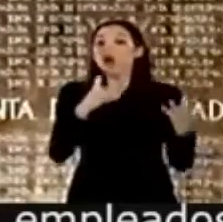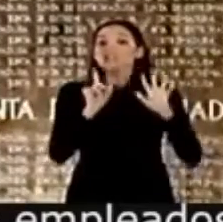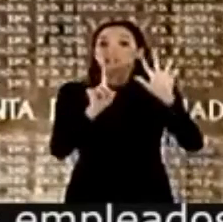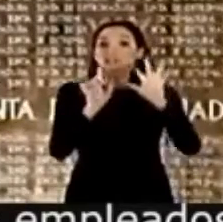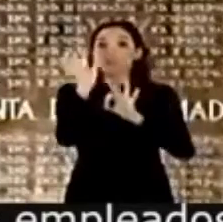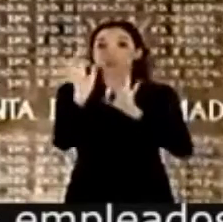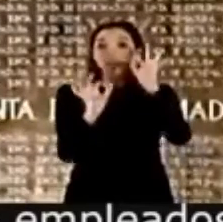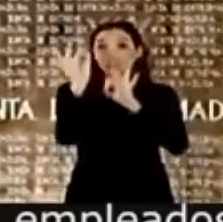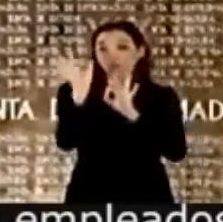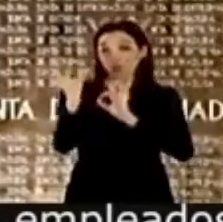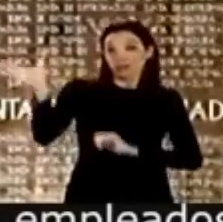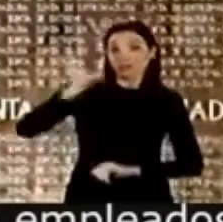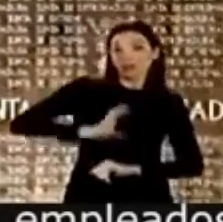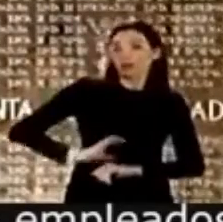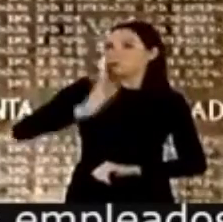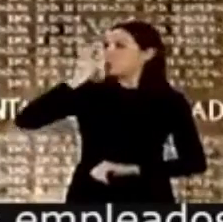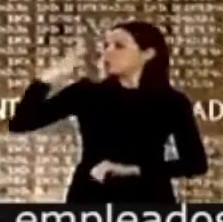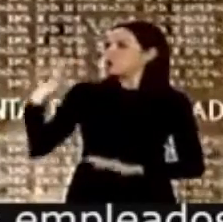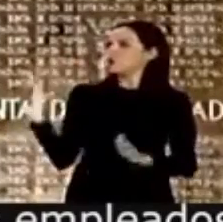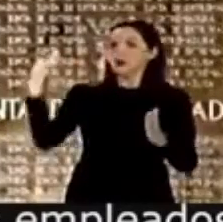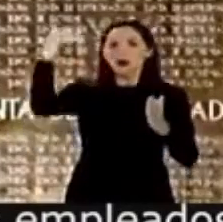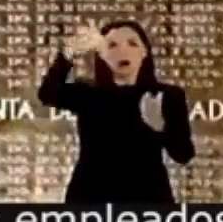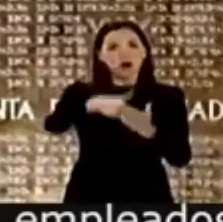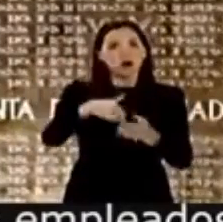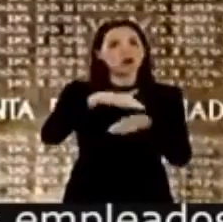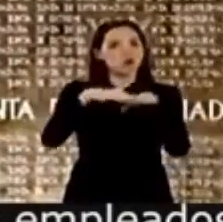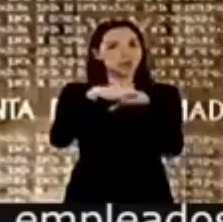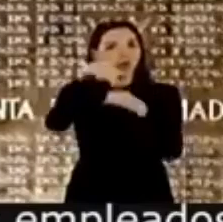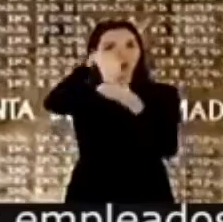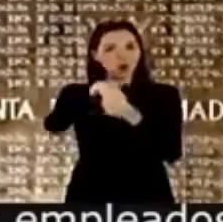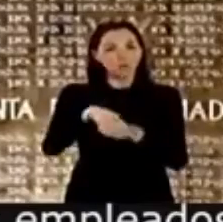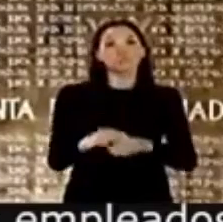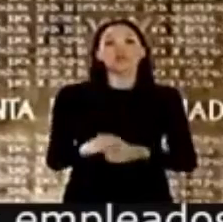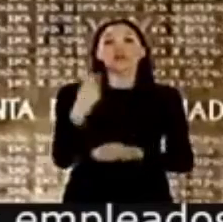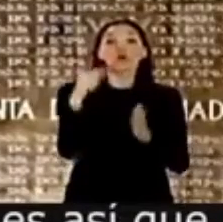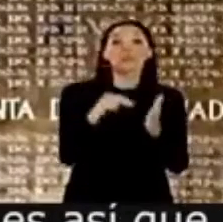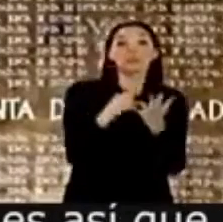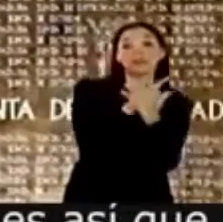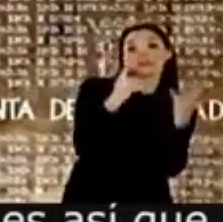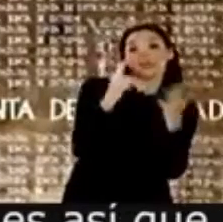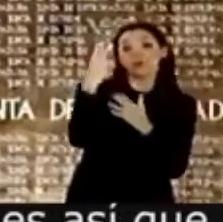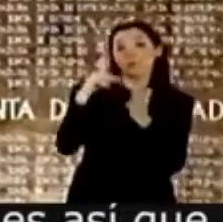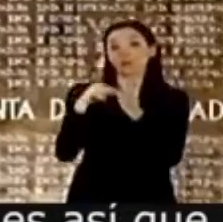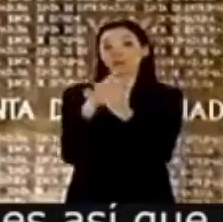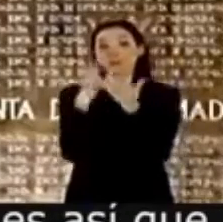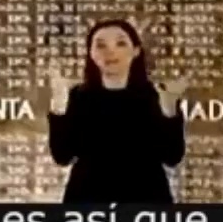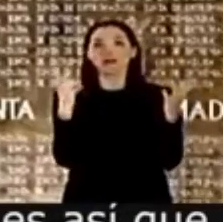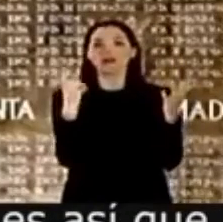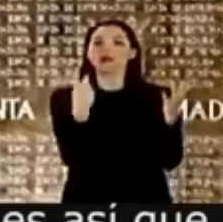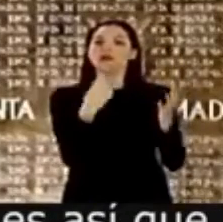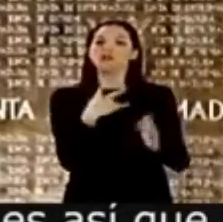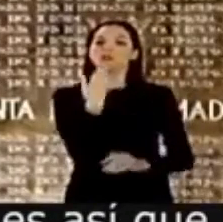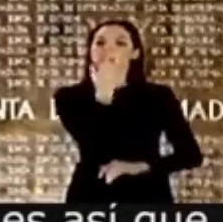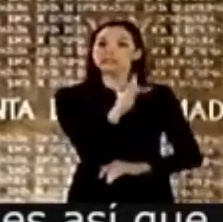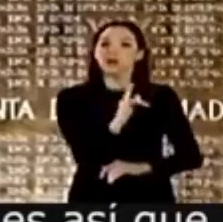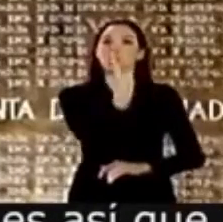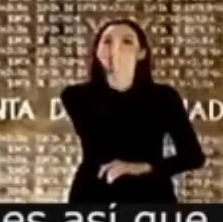6% en estos últimos cuatro años en esta legislatura. 2016-2017, el 1%, que era lo que se